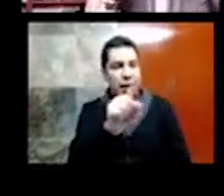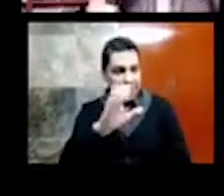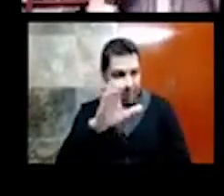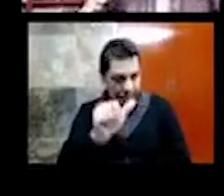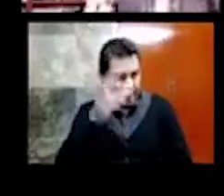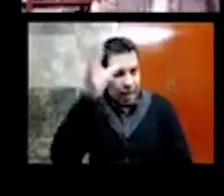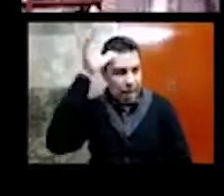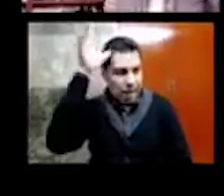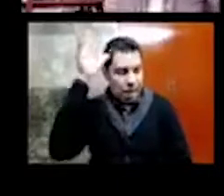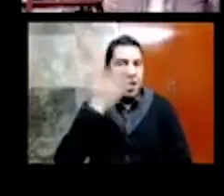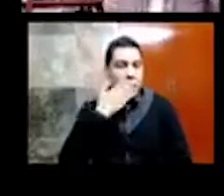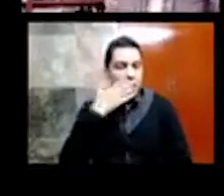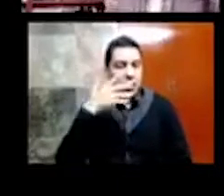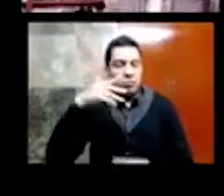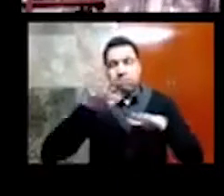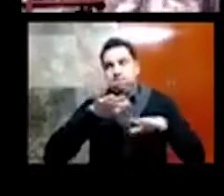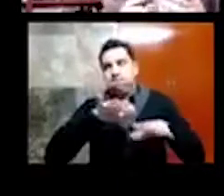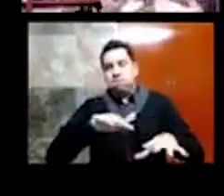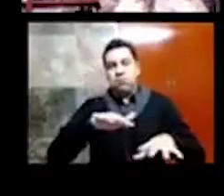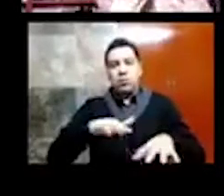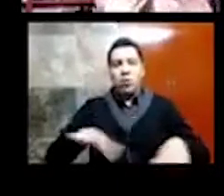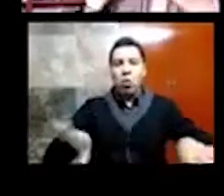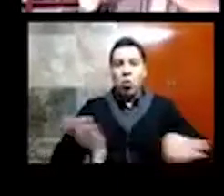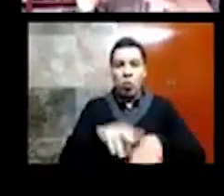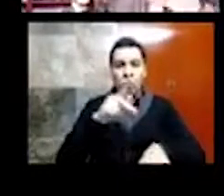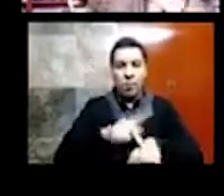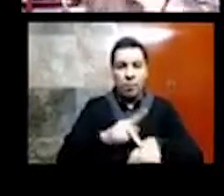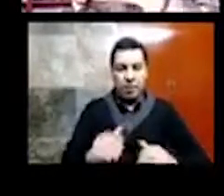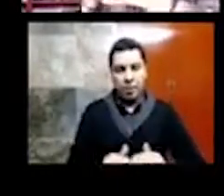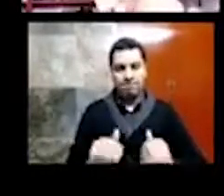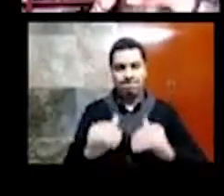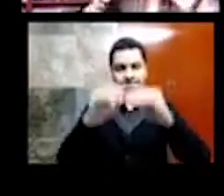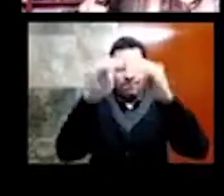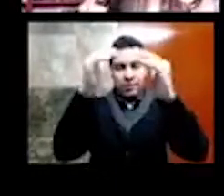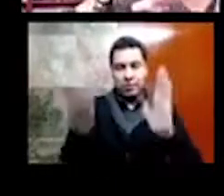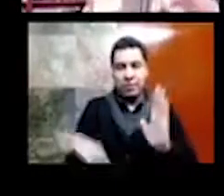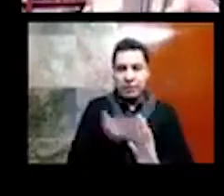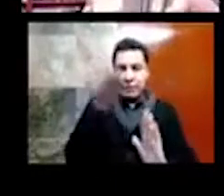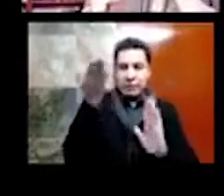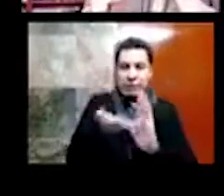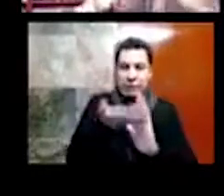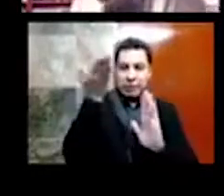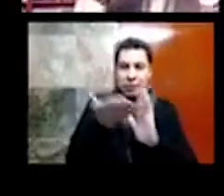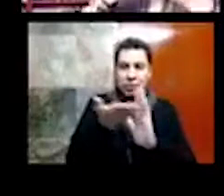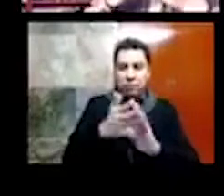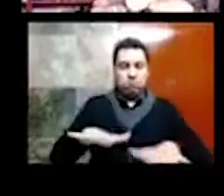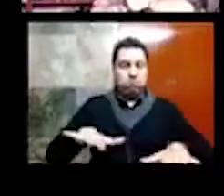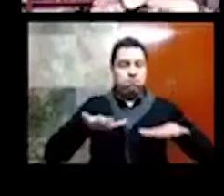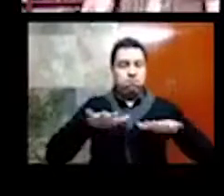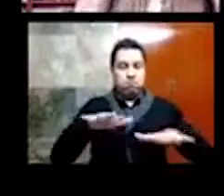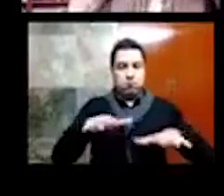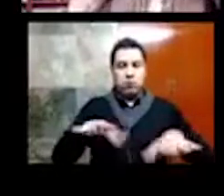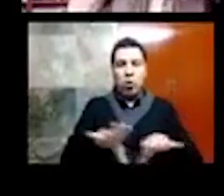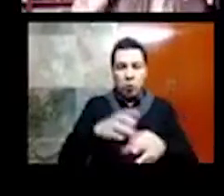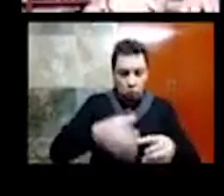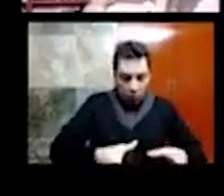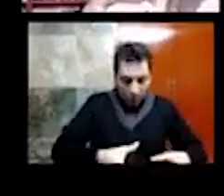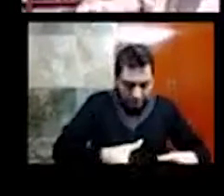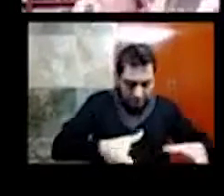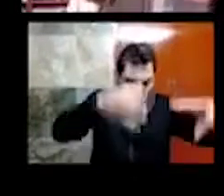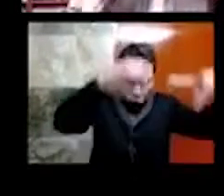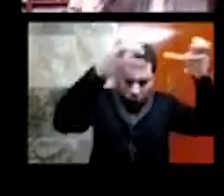Tlamimilolpan con la Ciudadela, habiendo tomado de la experiencia del grupo de las columnas con estos